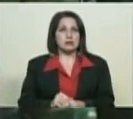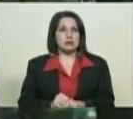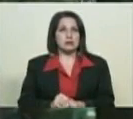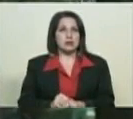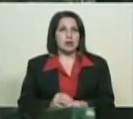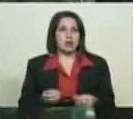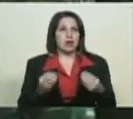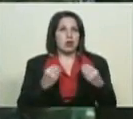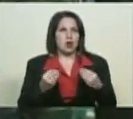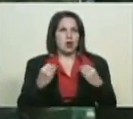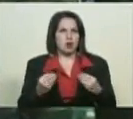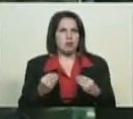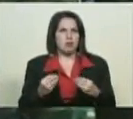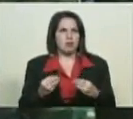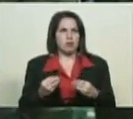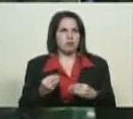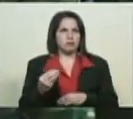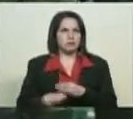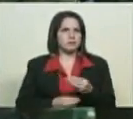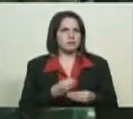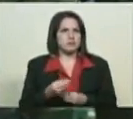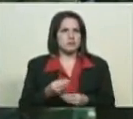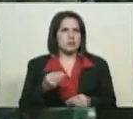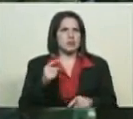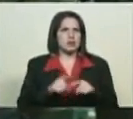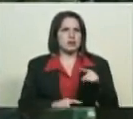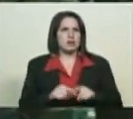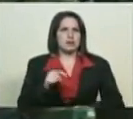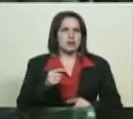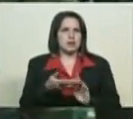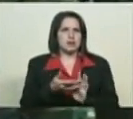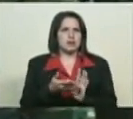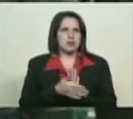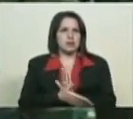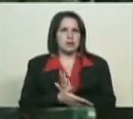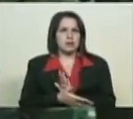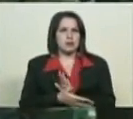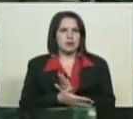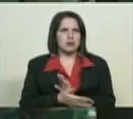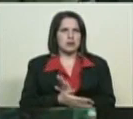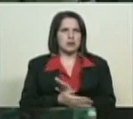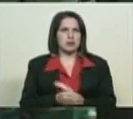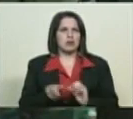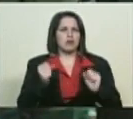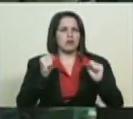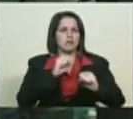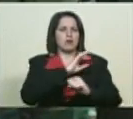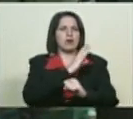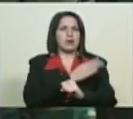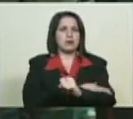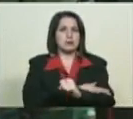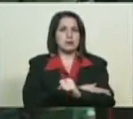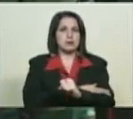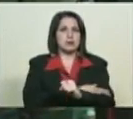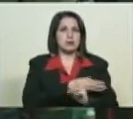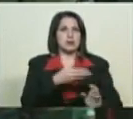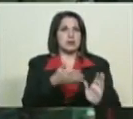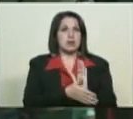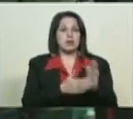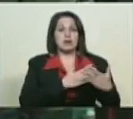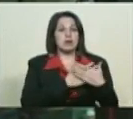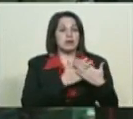y bajo el resguardo de nuestra querida Fuerza Armada Nacional Bolivariana pudimos garantizar la